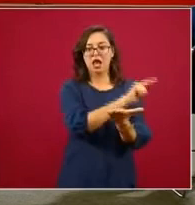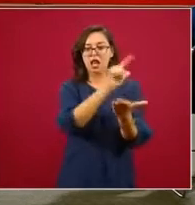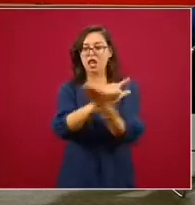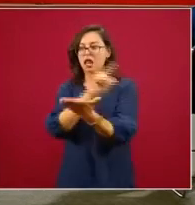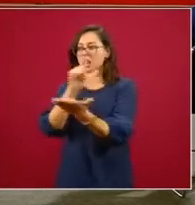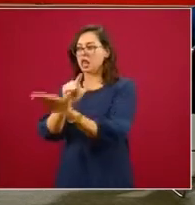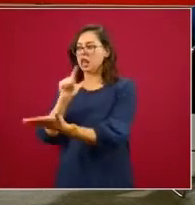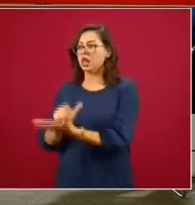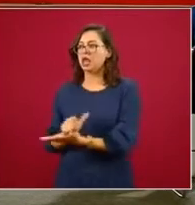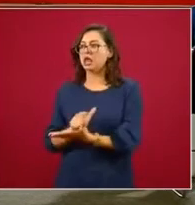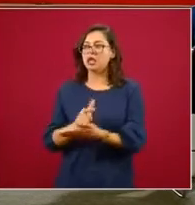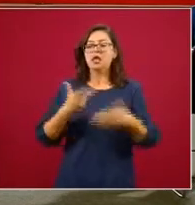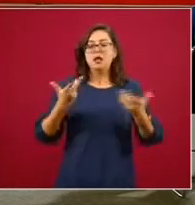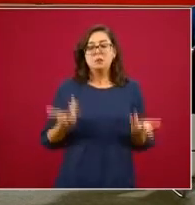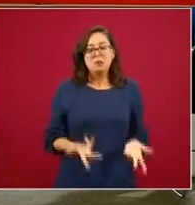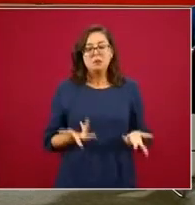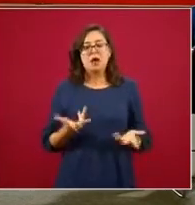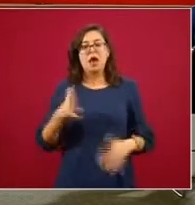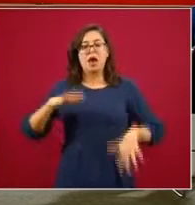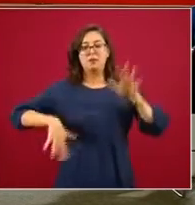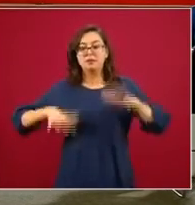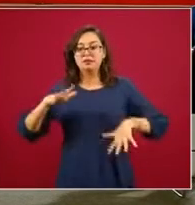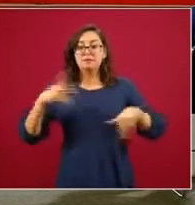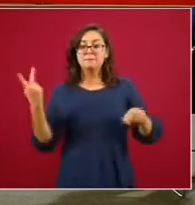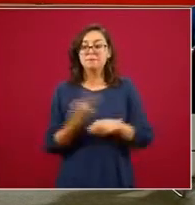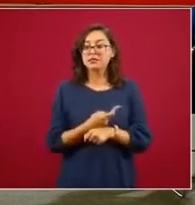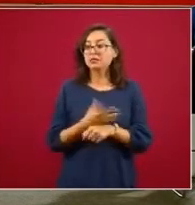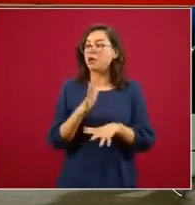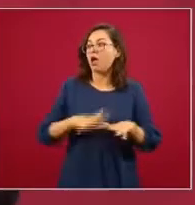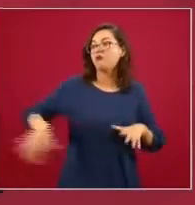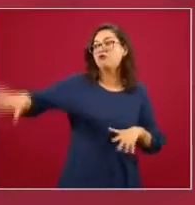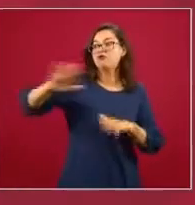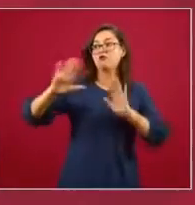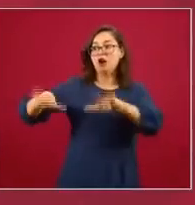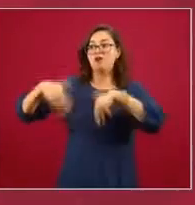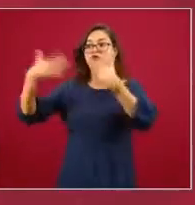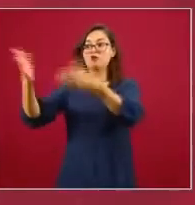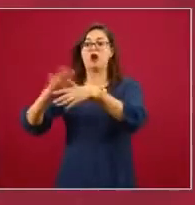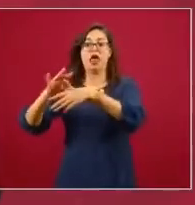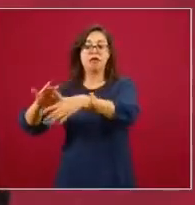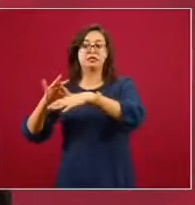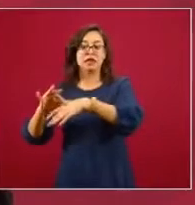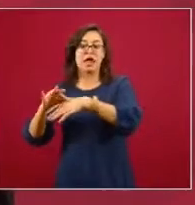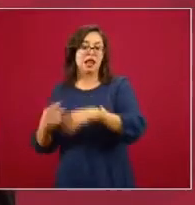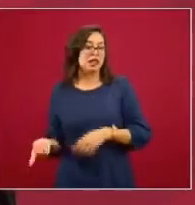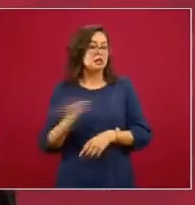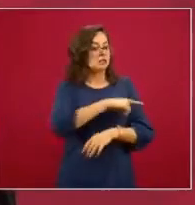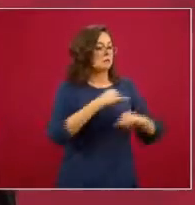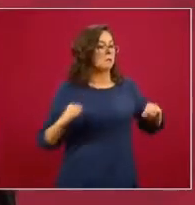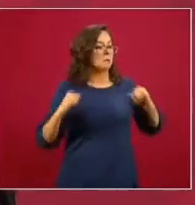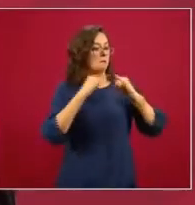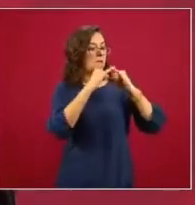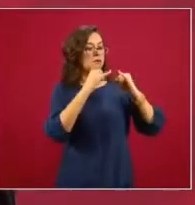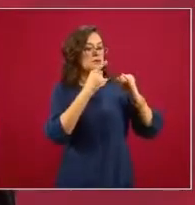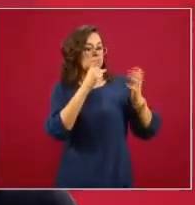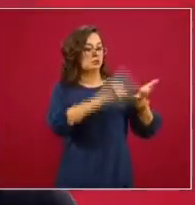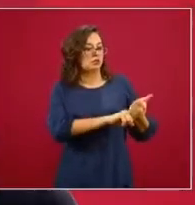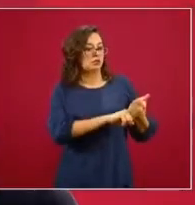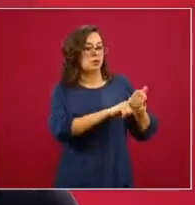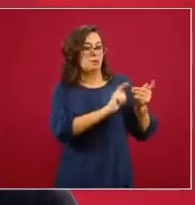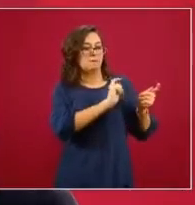y frecuentemente se encuentra uno que la realidad es más compleja que las previsiones que se tienen respecto a las